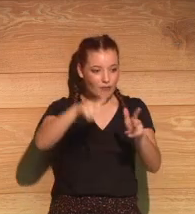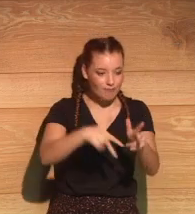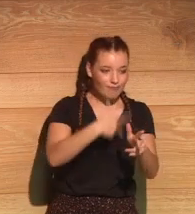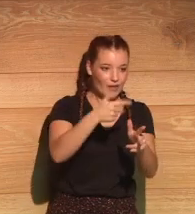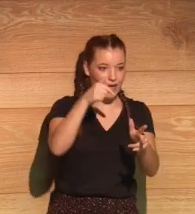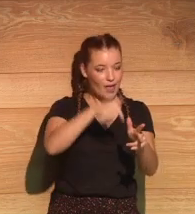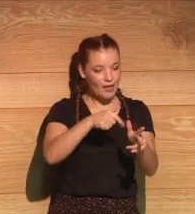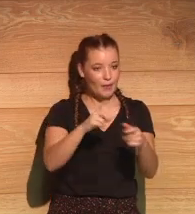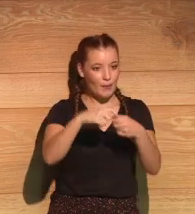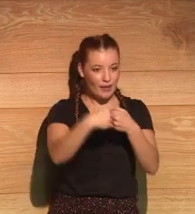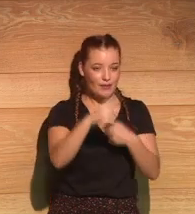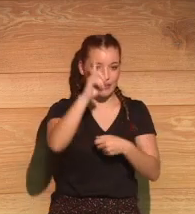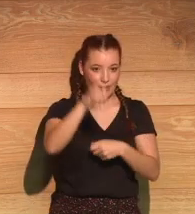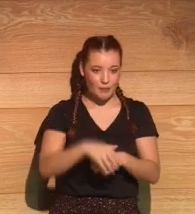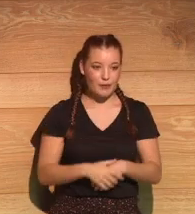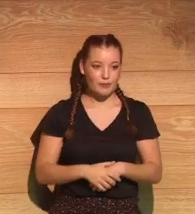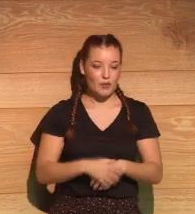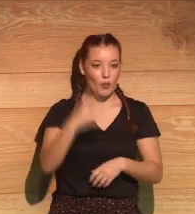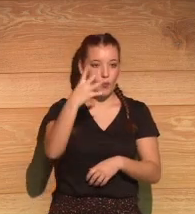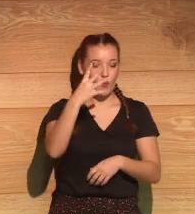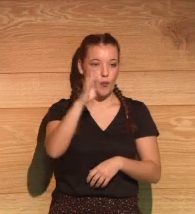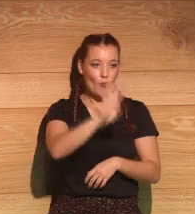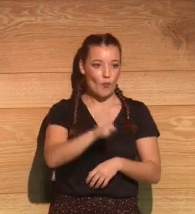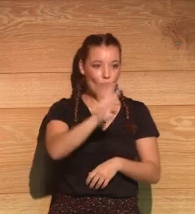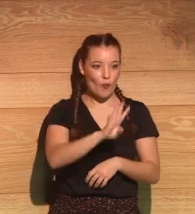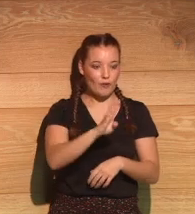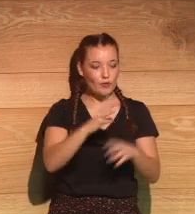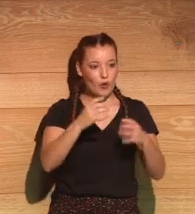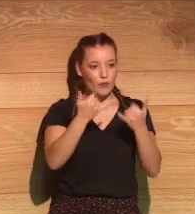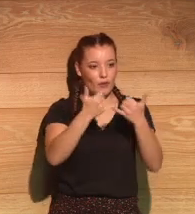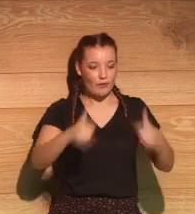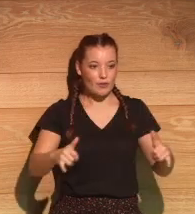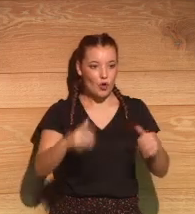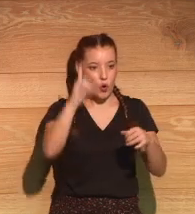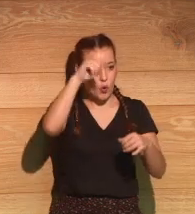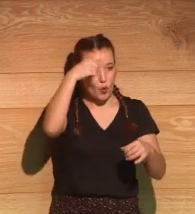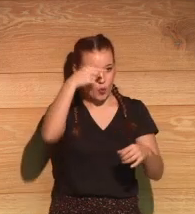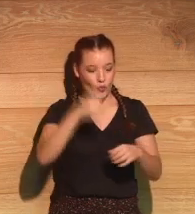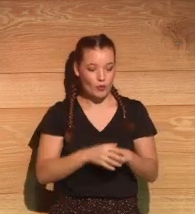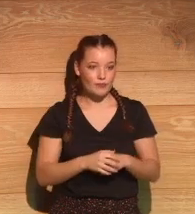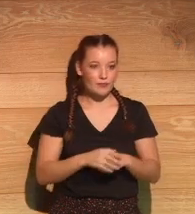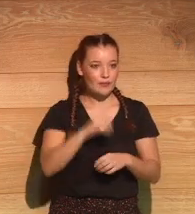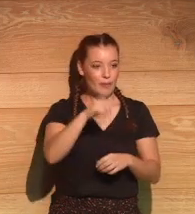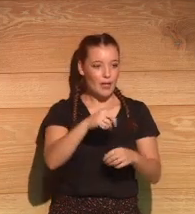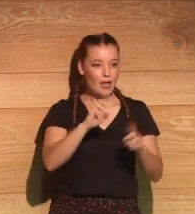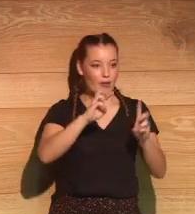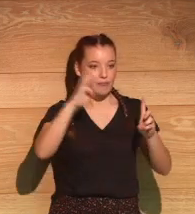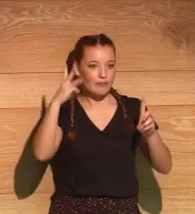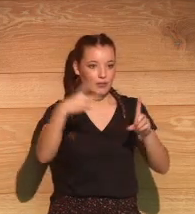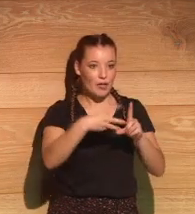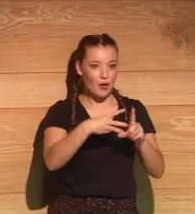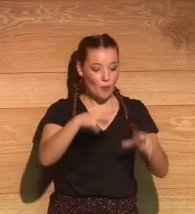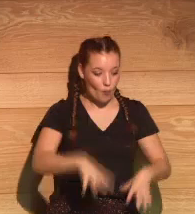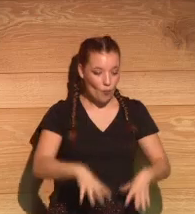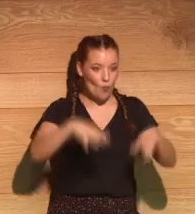del streaming, y os recuerdo, bueno, que este cuarto foro de la cultura se sigue celebrando también a través de internet. En Burgos